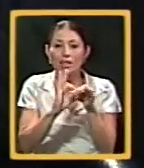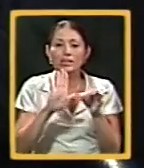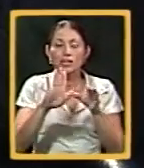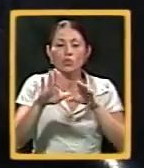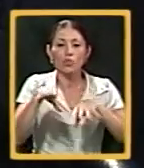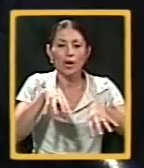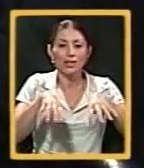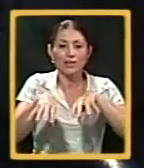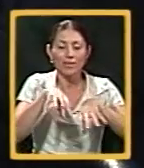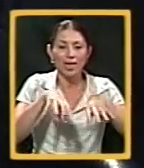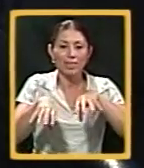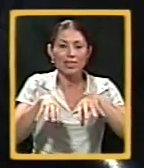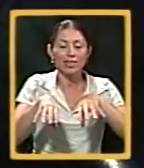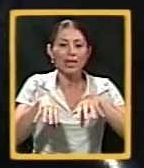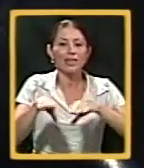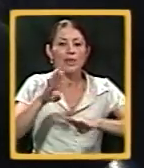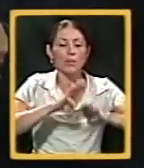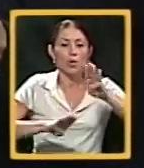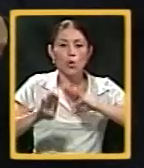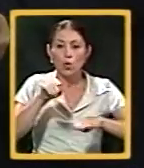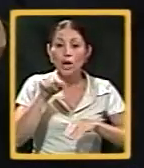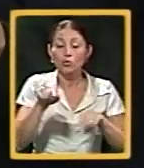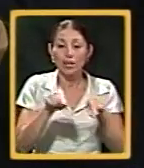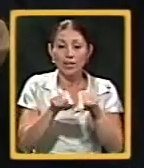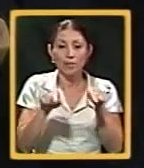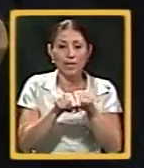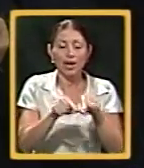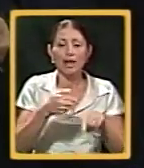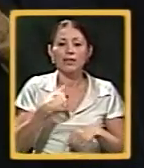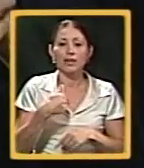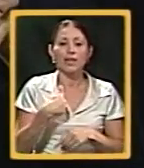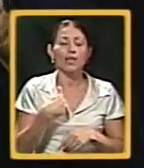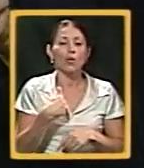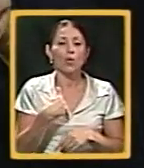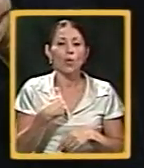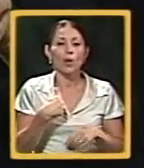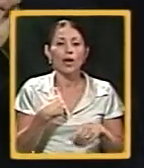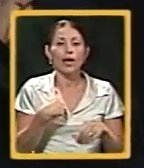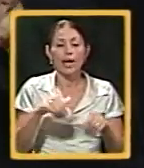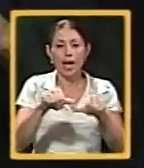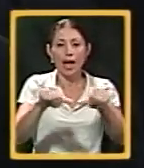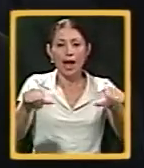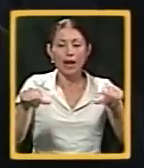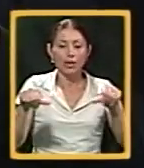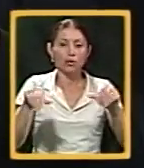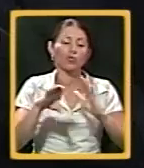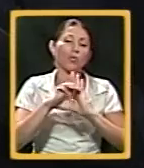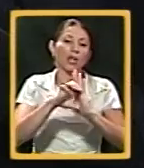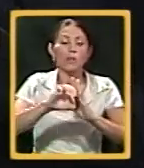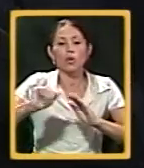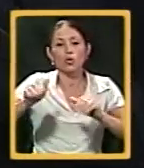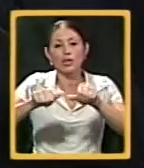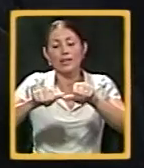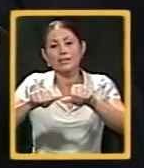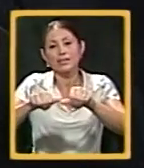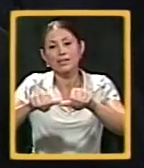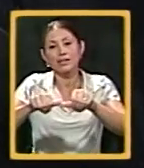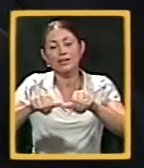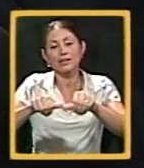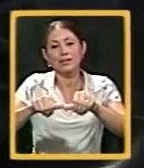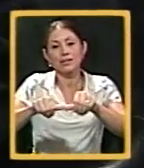bióloga, usted también ha tenido ámbitos en áreas conexas. Por ejemplo, cuando